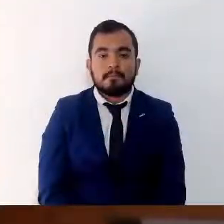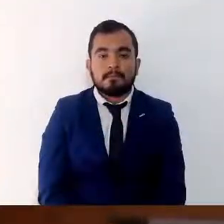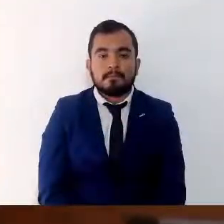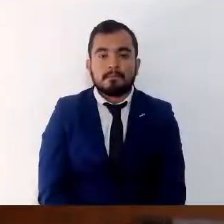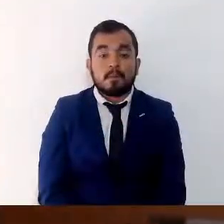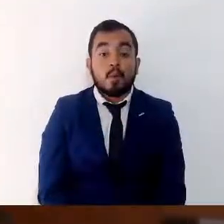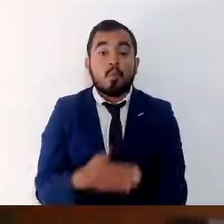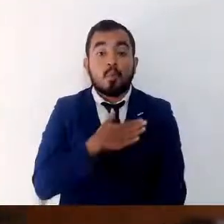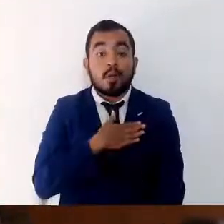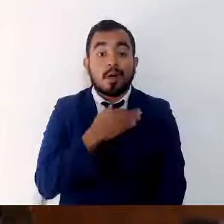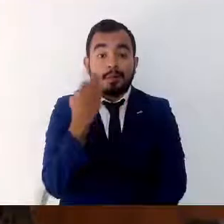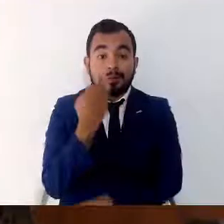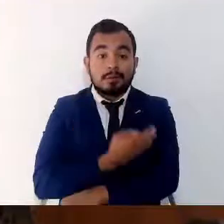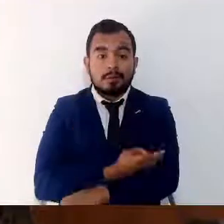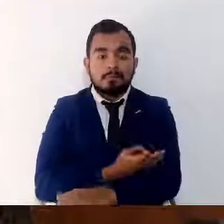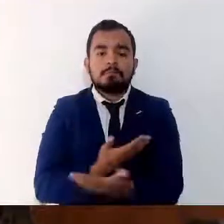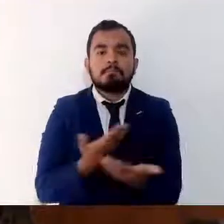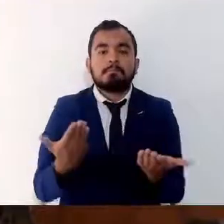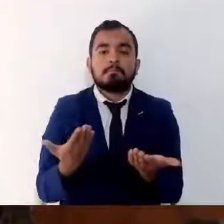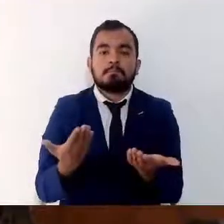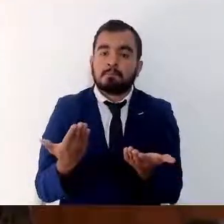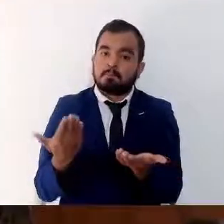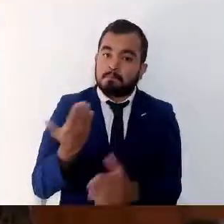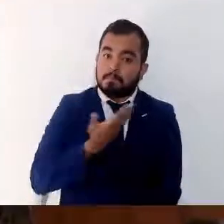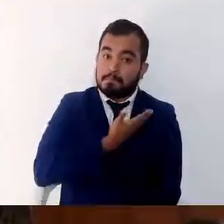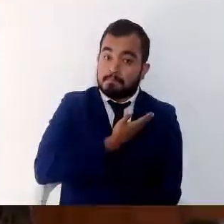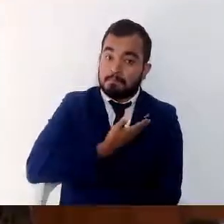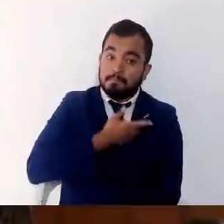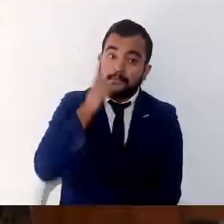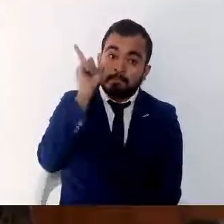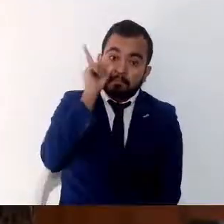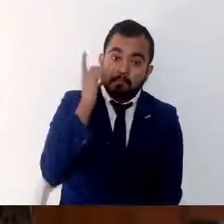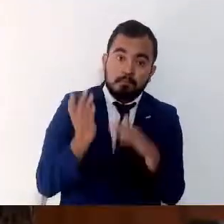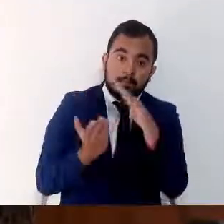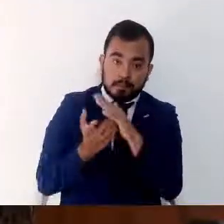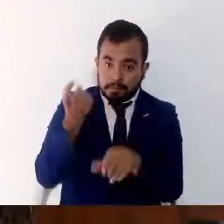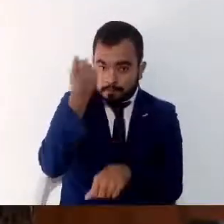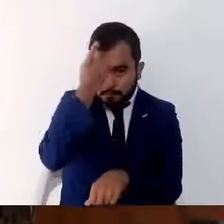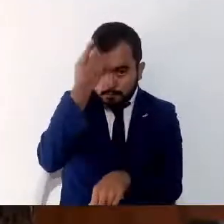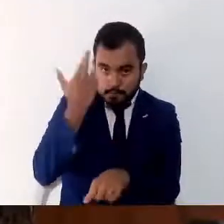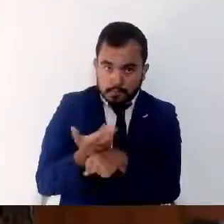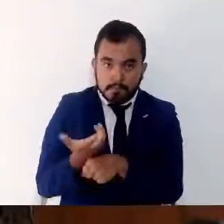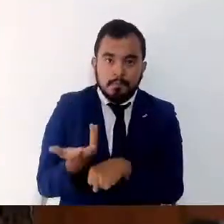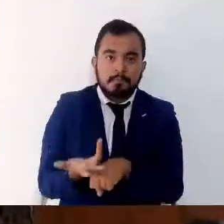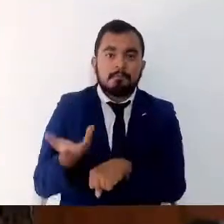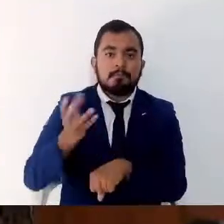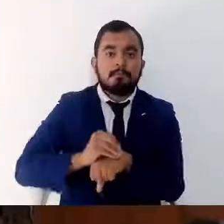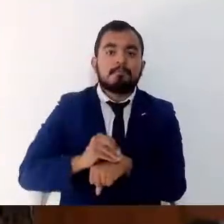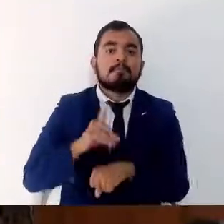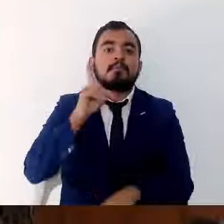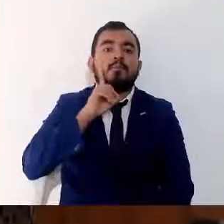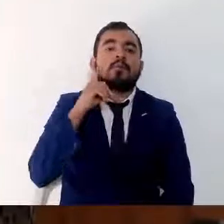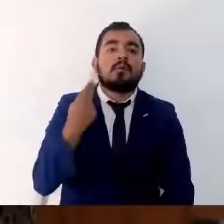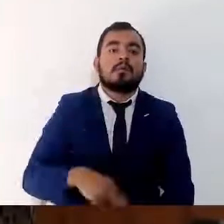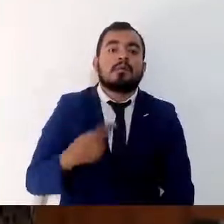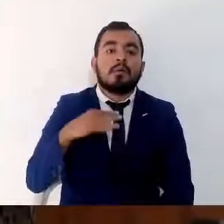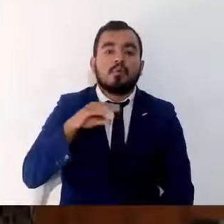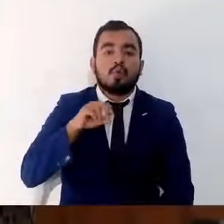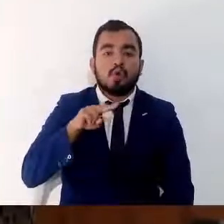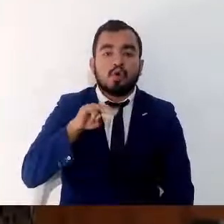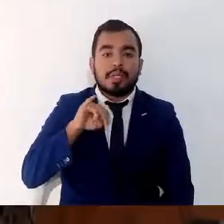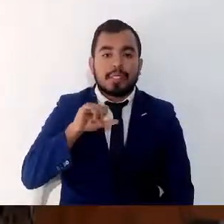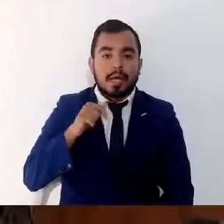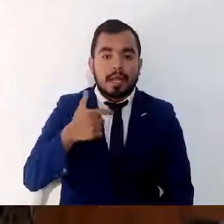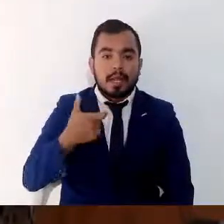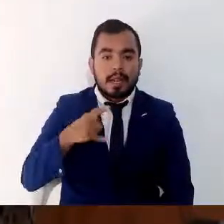Buenas tardes. Con el permiso de la presidenta de la mesa directiva, Mónica Angélica Álvarez Nemer, compañeras